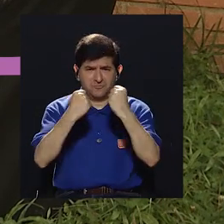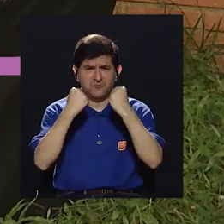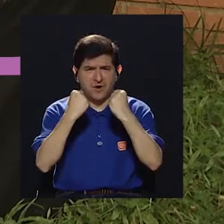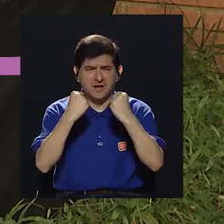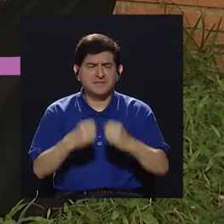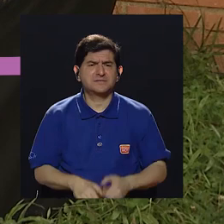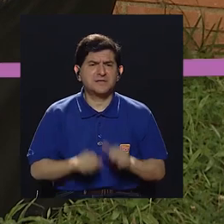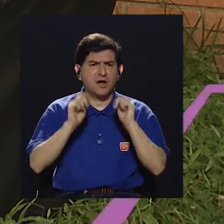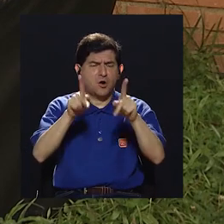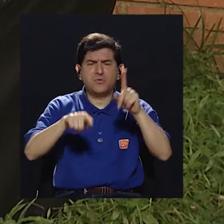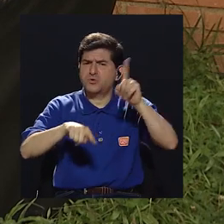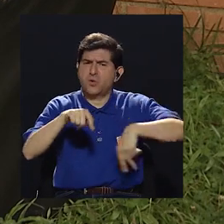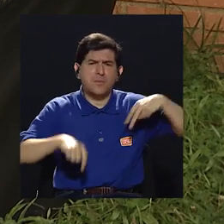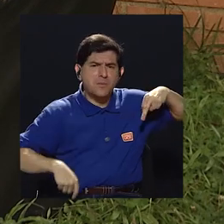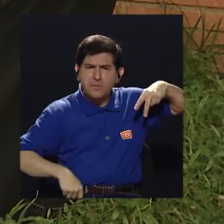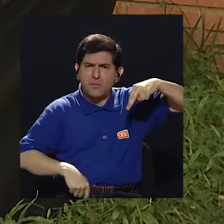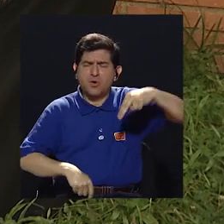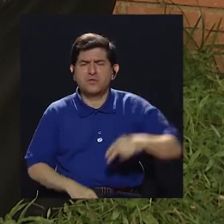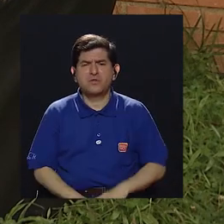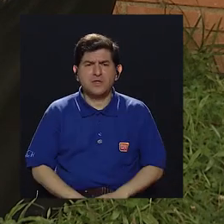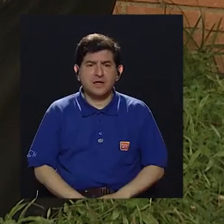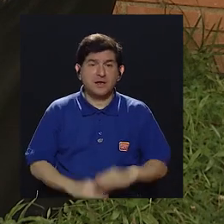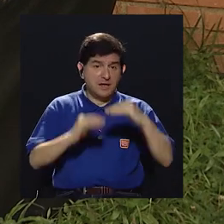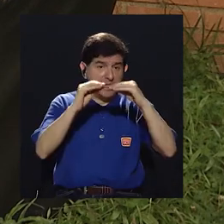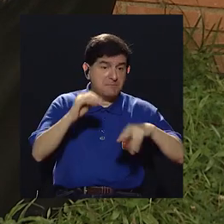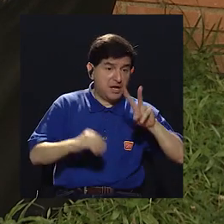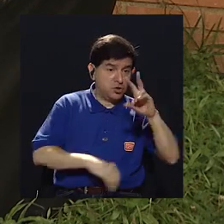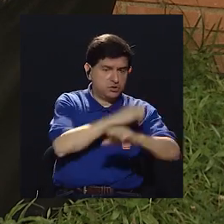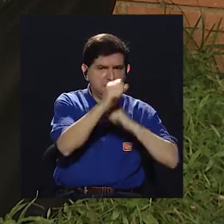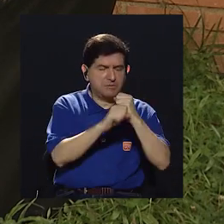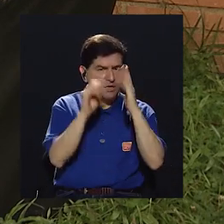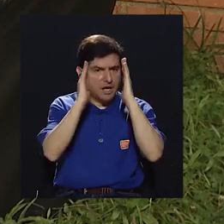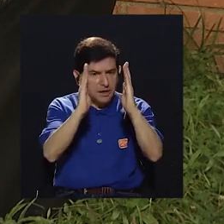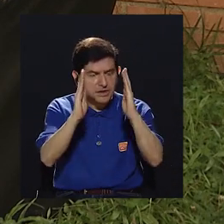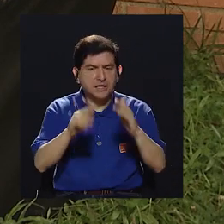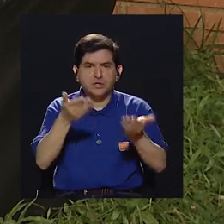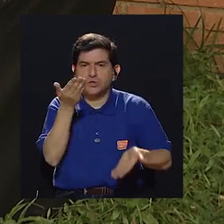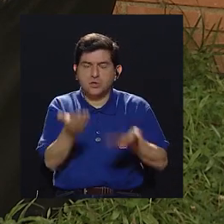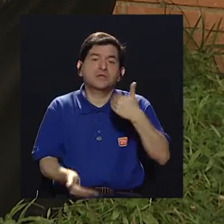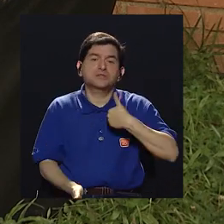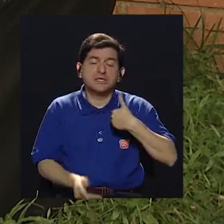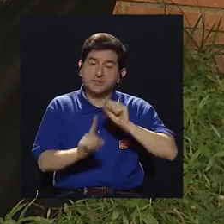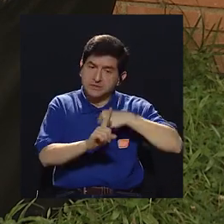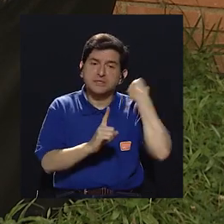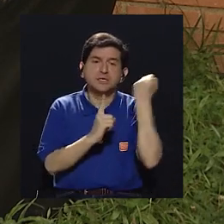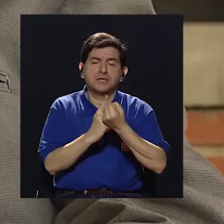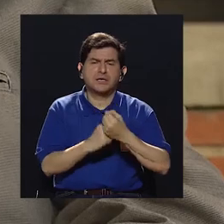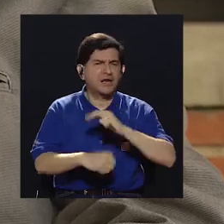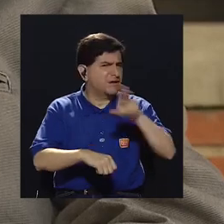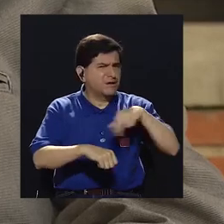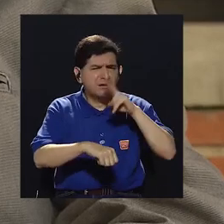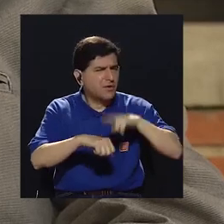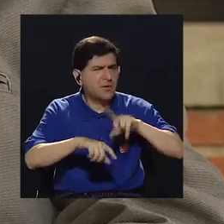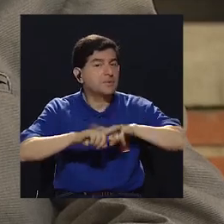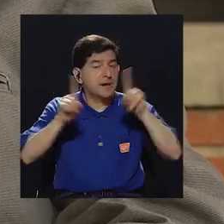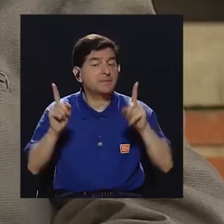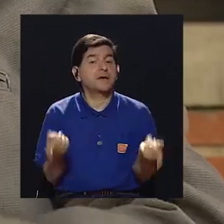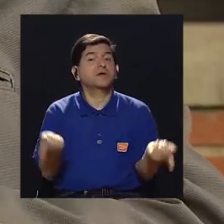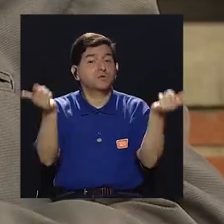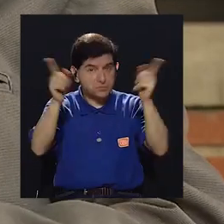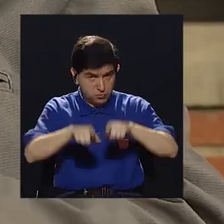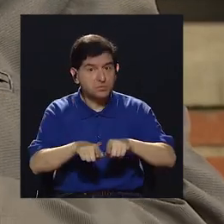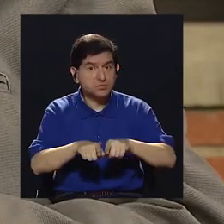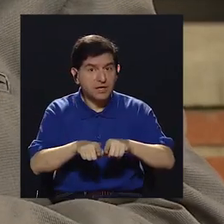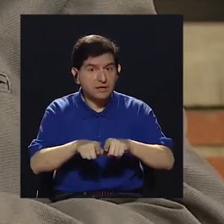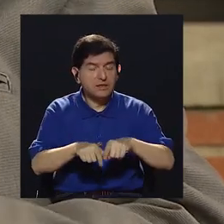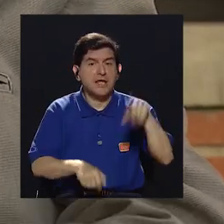fuerza o posibilidad de que no pueda caminar menos de 20 años, hay que ponerle atención, porque es un paciente que puede tener eso. Entonces, no es muy frecuente, pero cuando